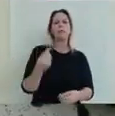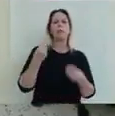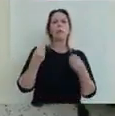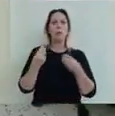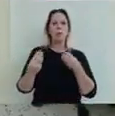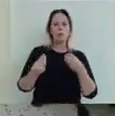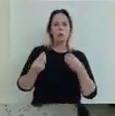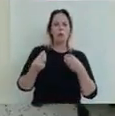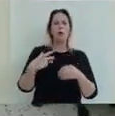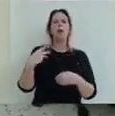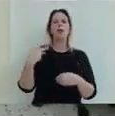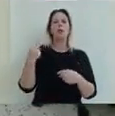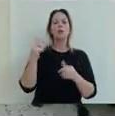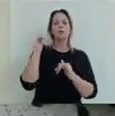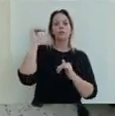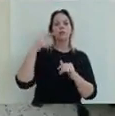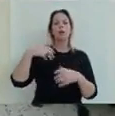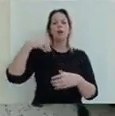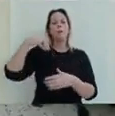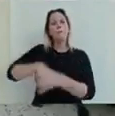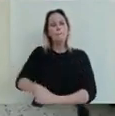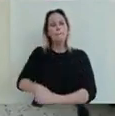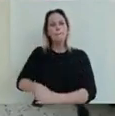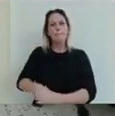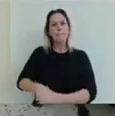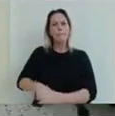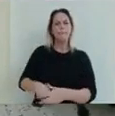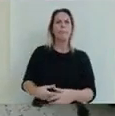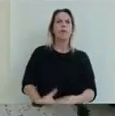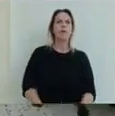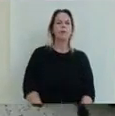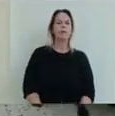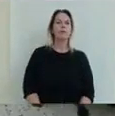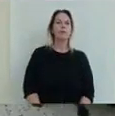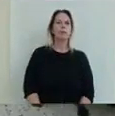calle Colón y Entre Ríos. Concejal Miño. Sí,